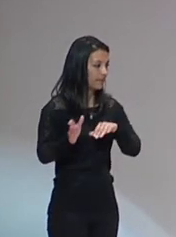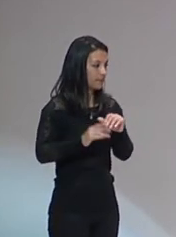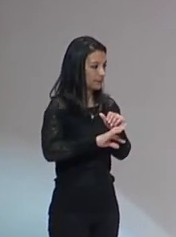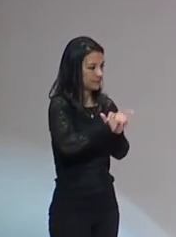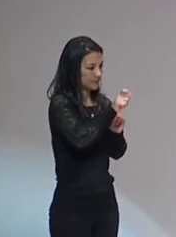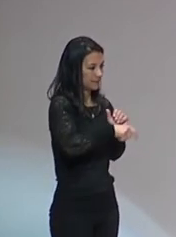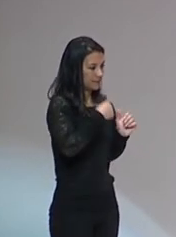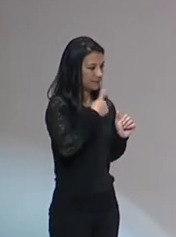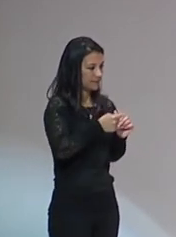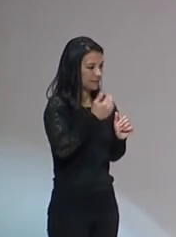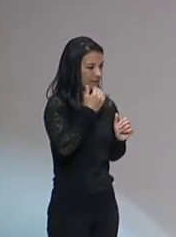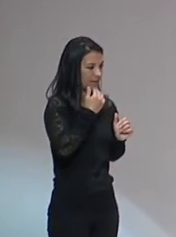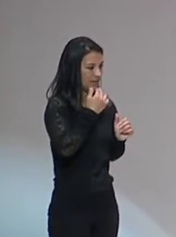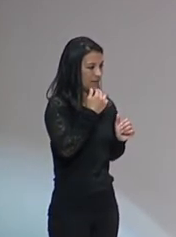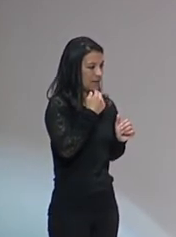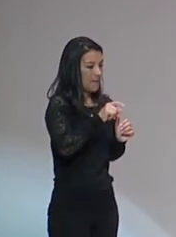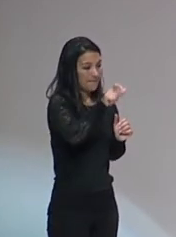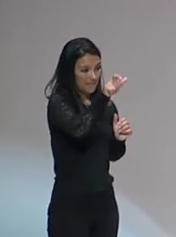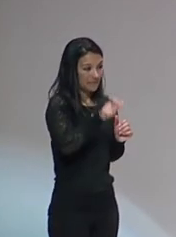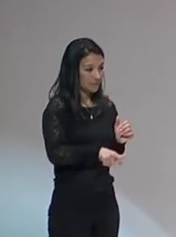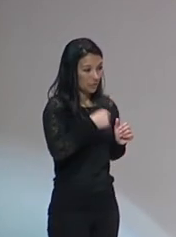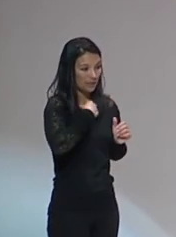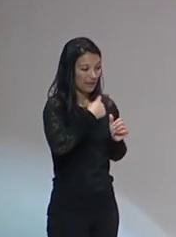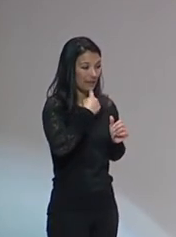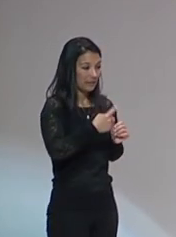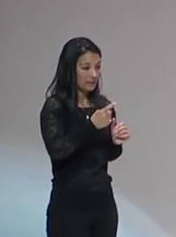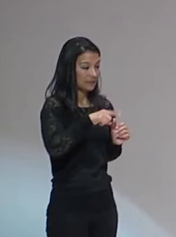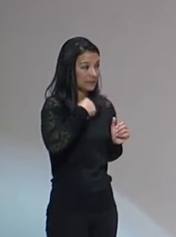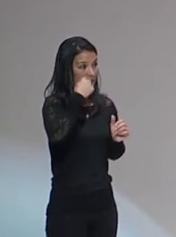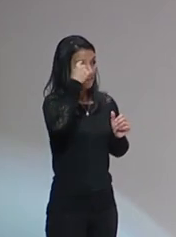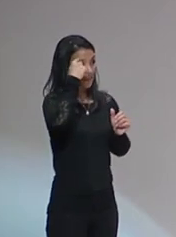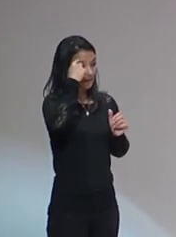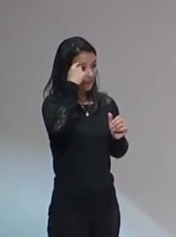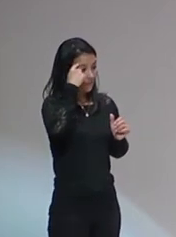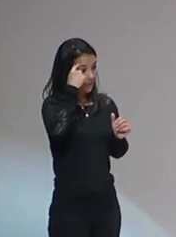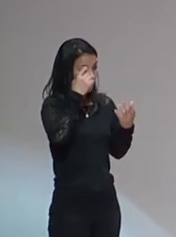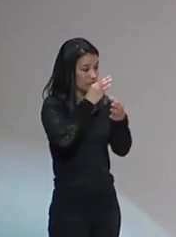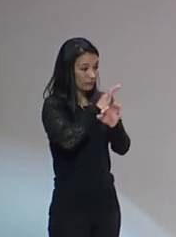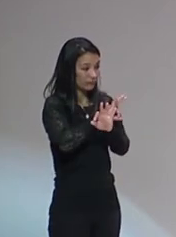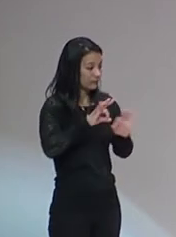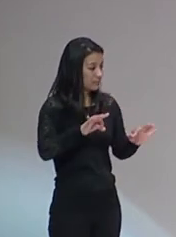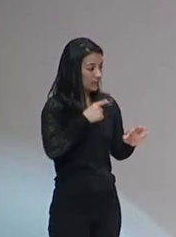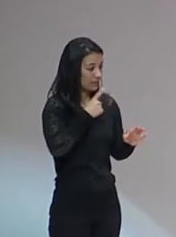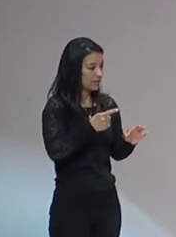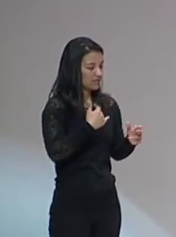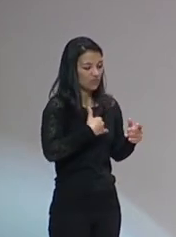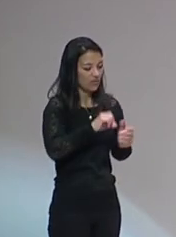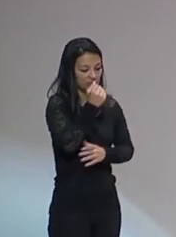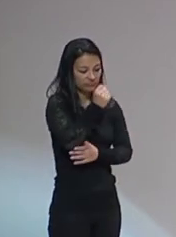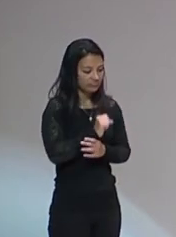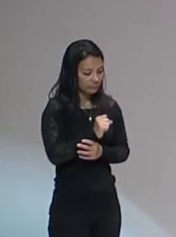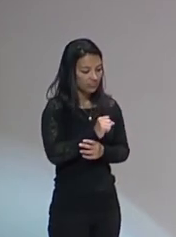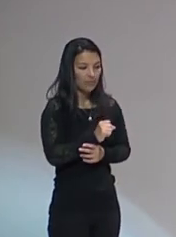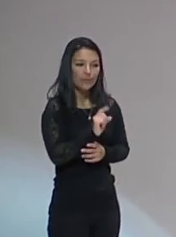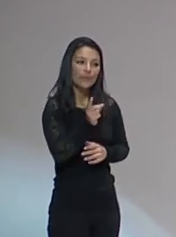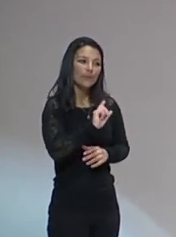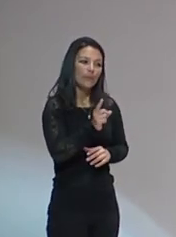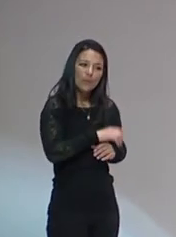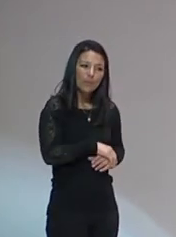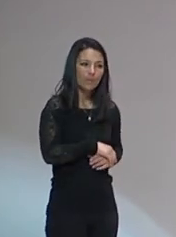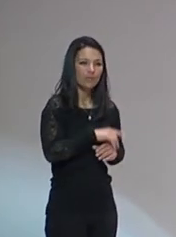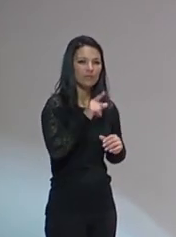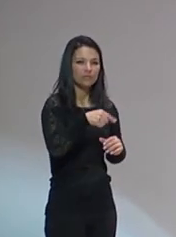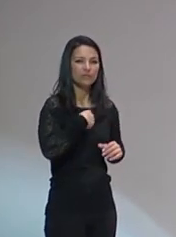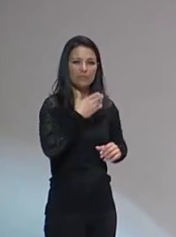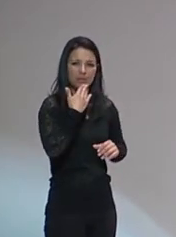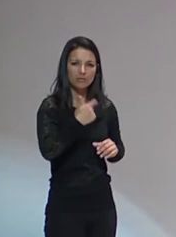que renuncia a la utopía es proclive a la resignación, Darío Botero Uribe. Yo no me resigno a pensar